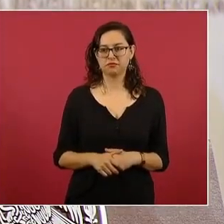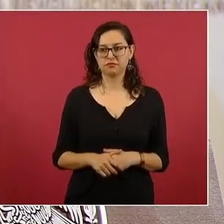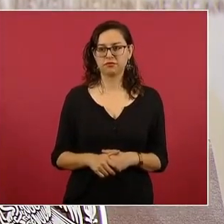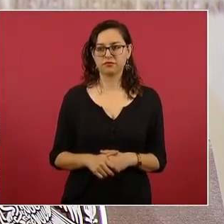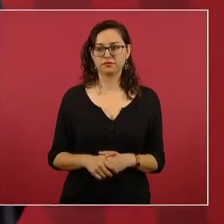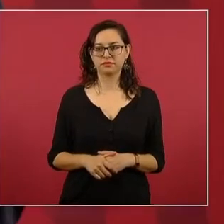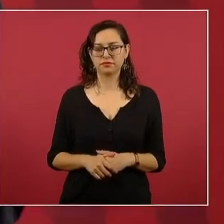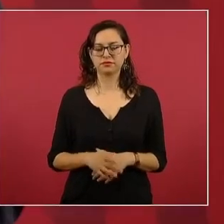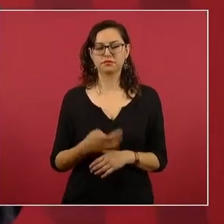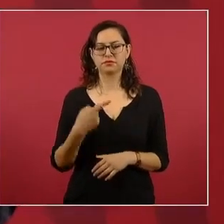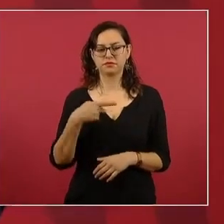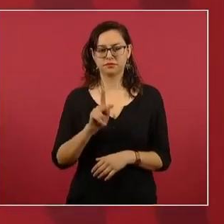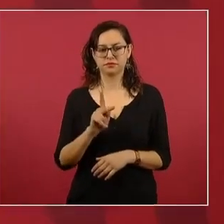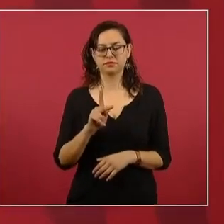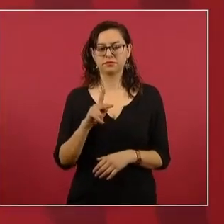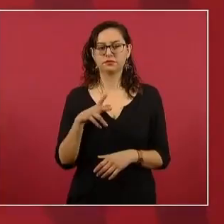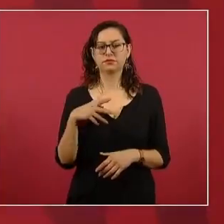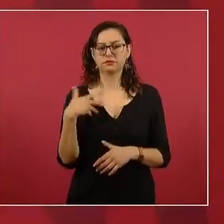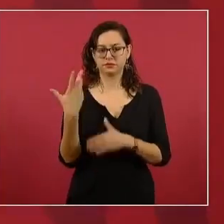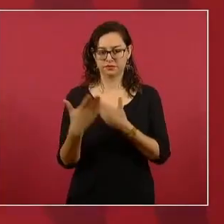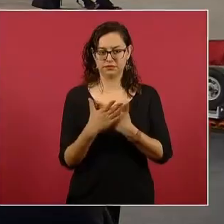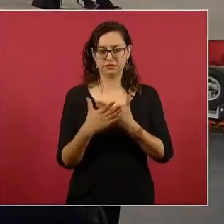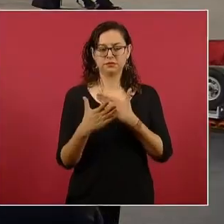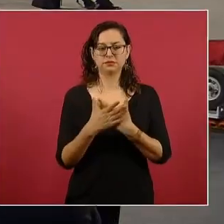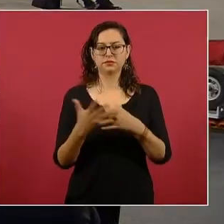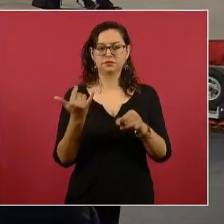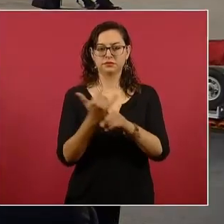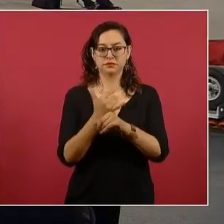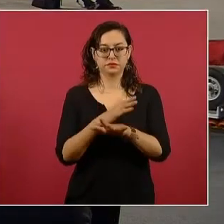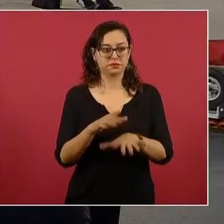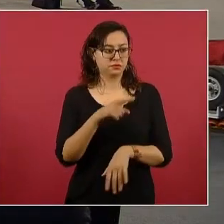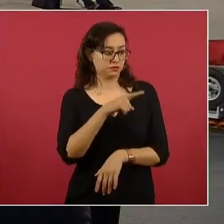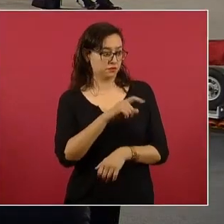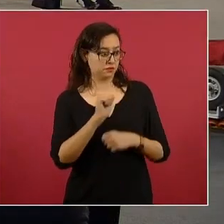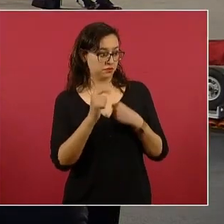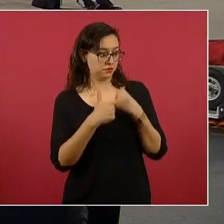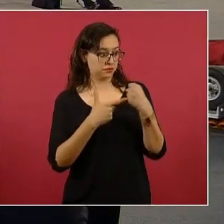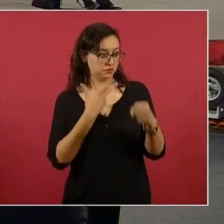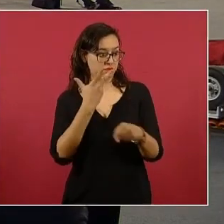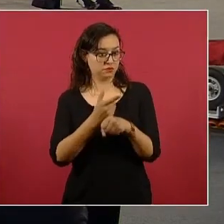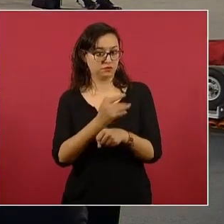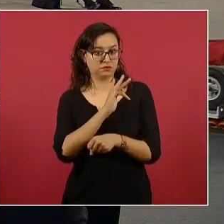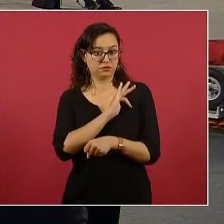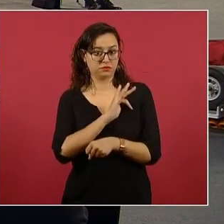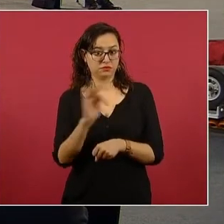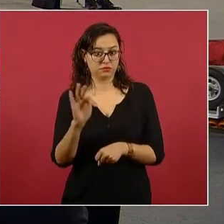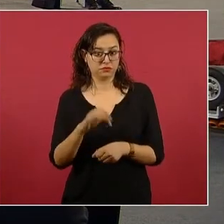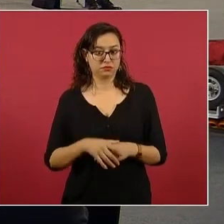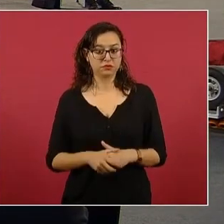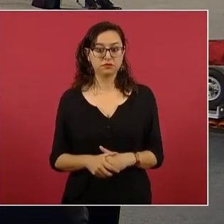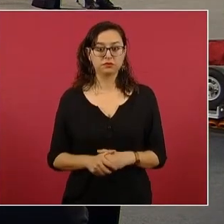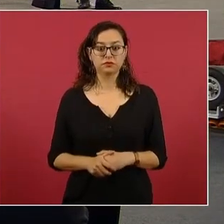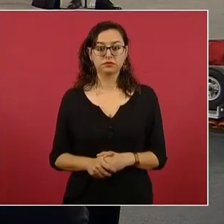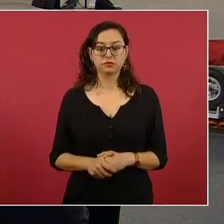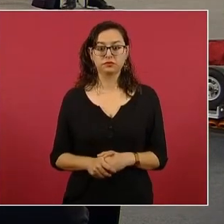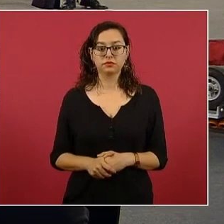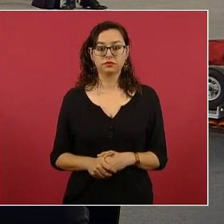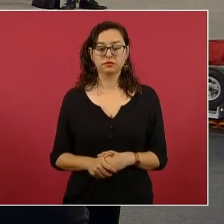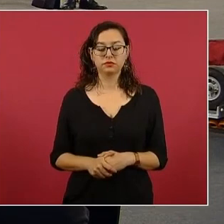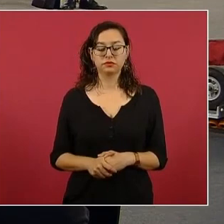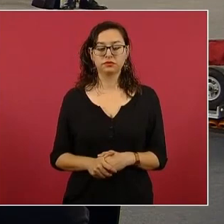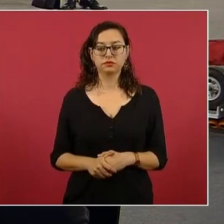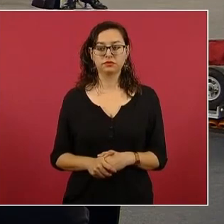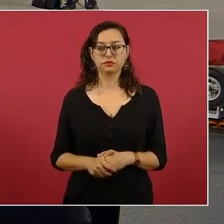él va a informar. No sé si tengas tú algo que plantear sobre esto. Sí, quisiera comentar algo.